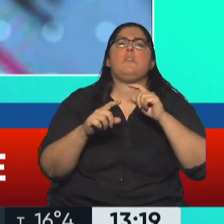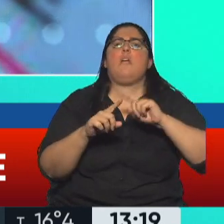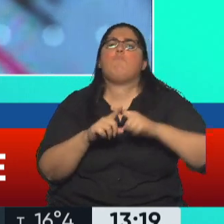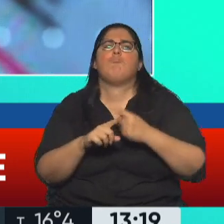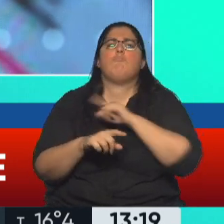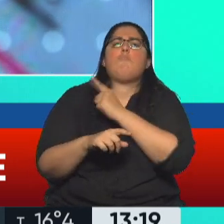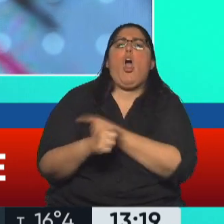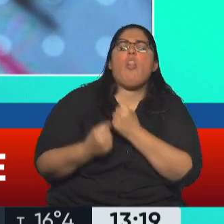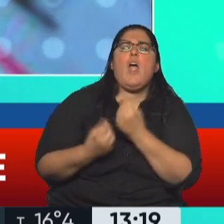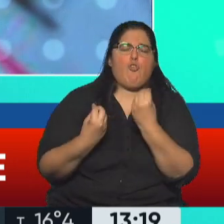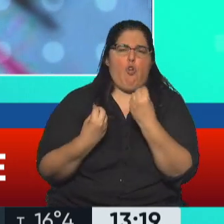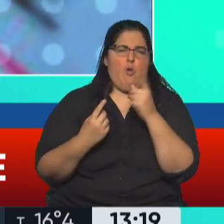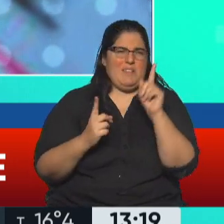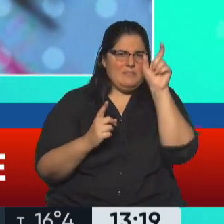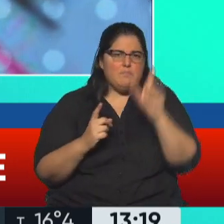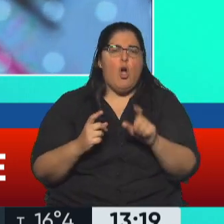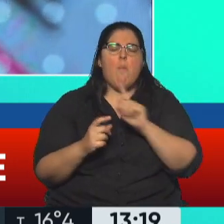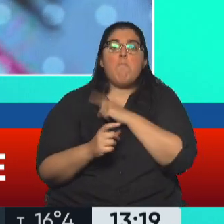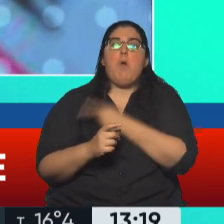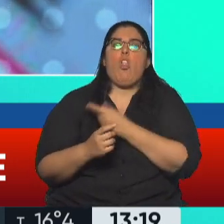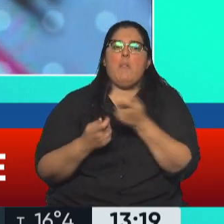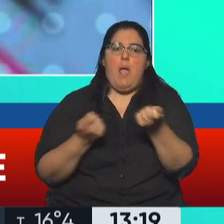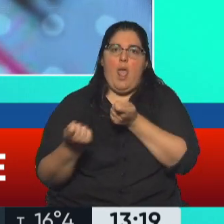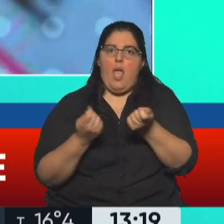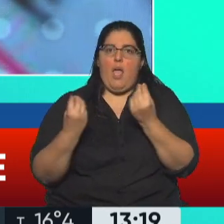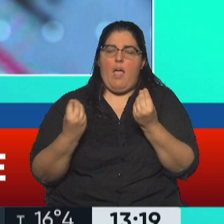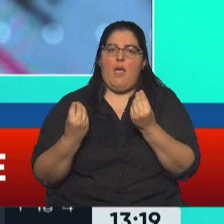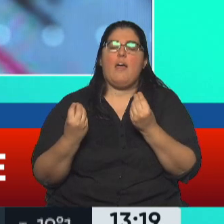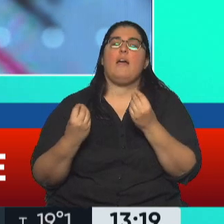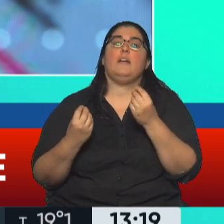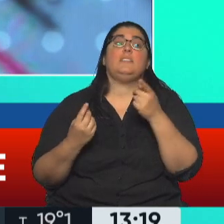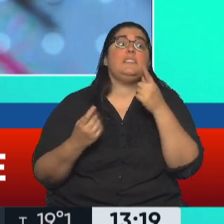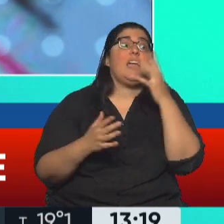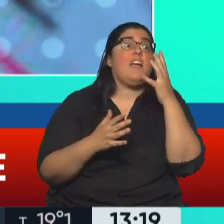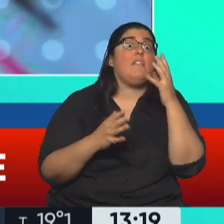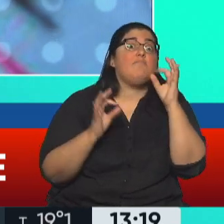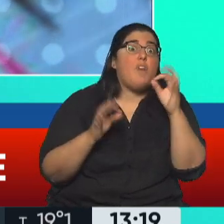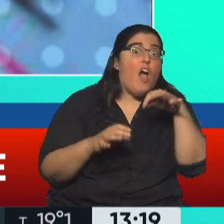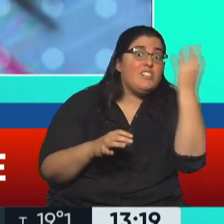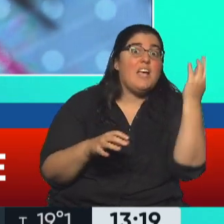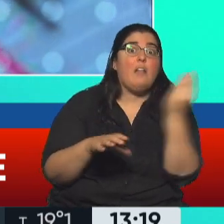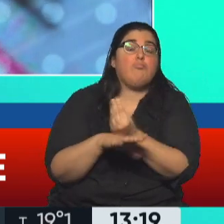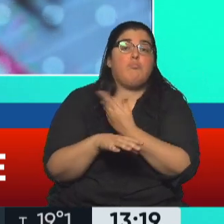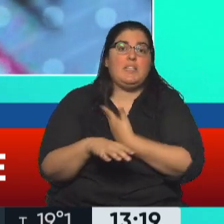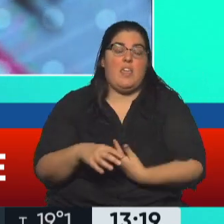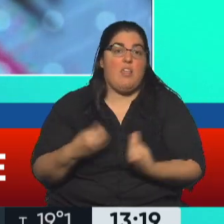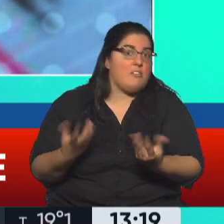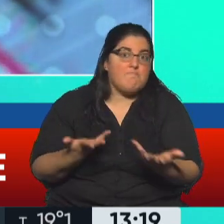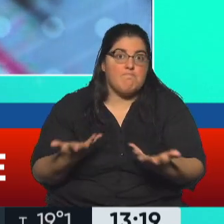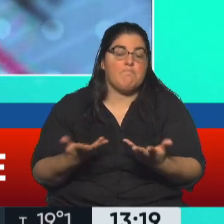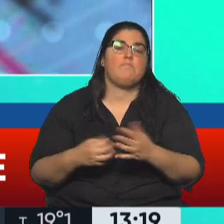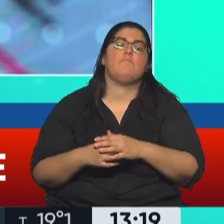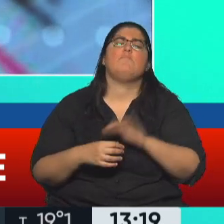¿cuál es el margen que tiene un presidente Castillo, suponiendo que se confirme que efectivamente va a asumir la presidencia? Primero, yo creo que ya está